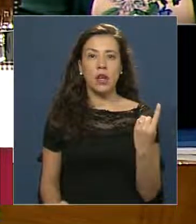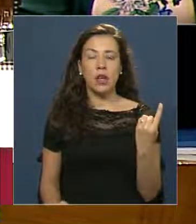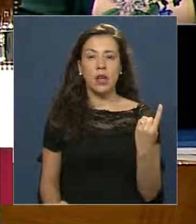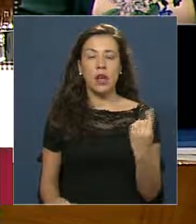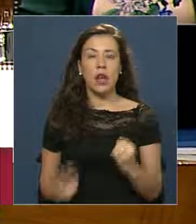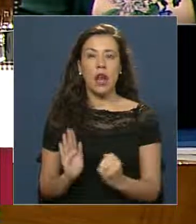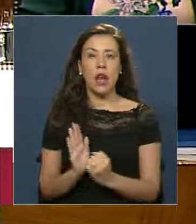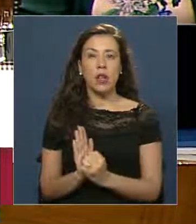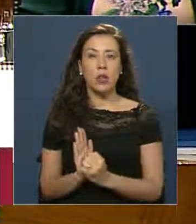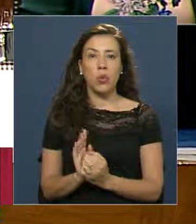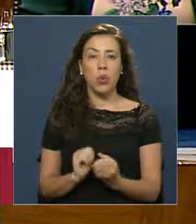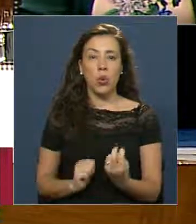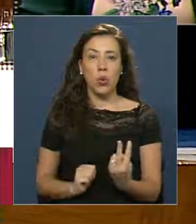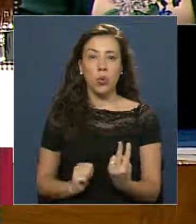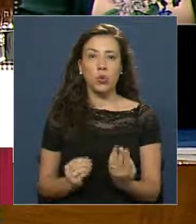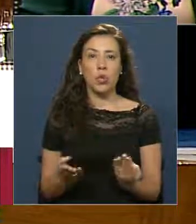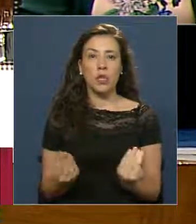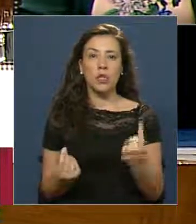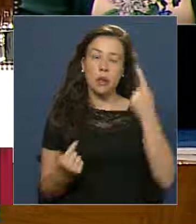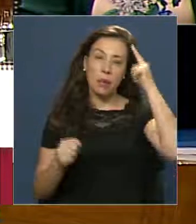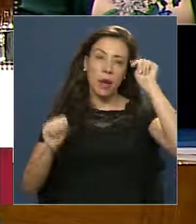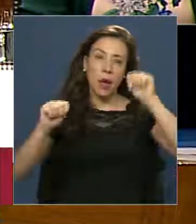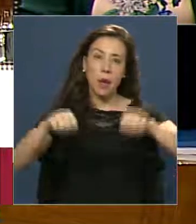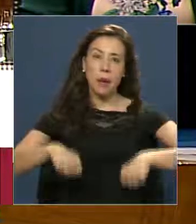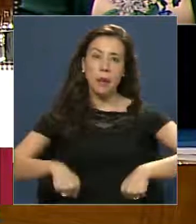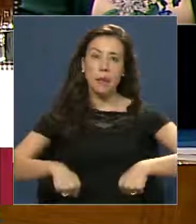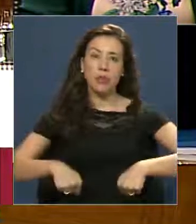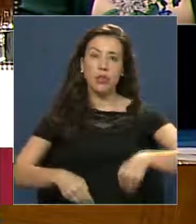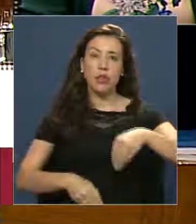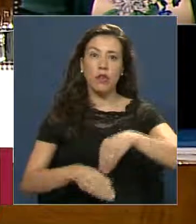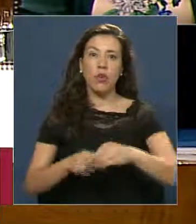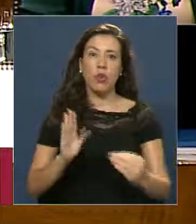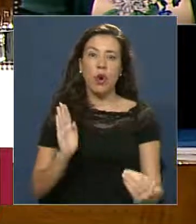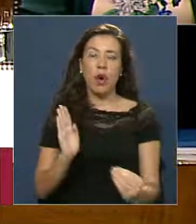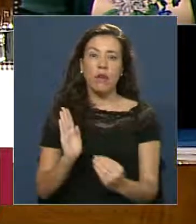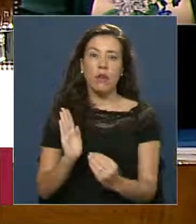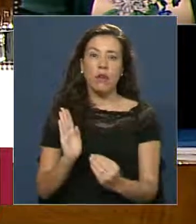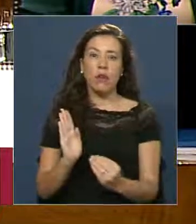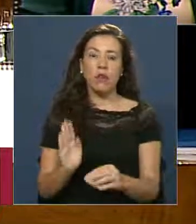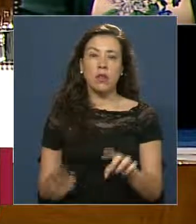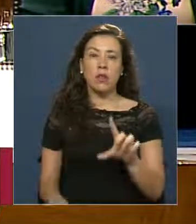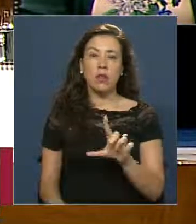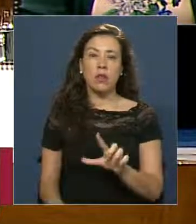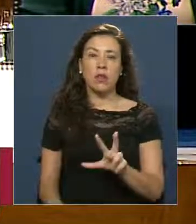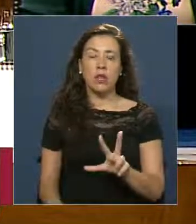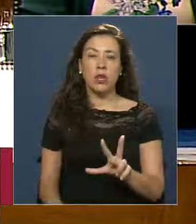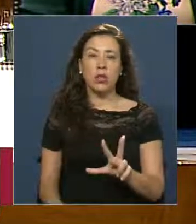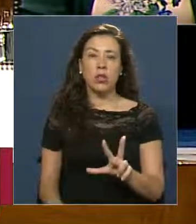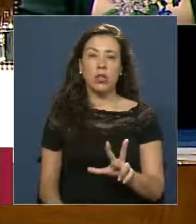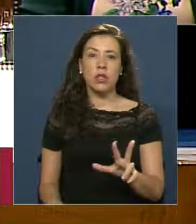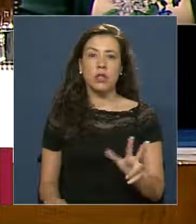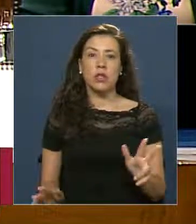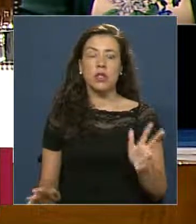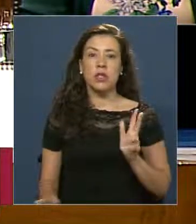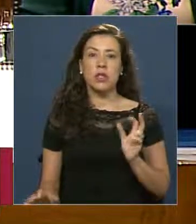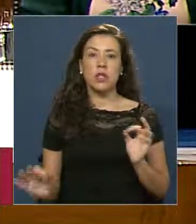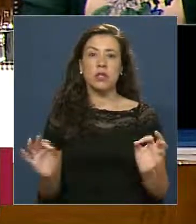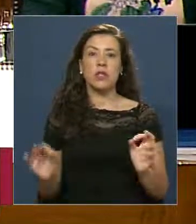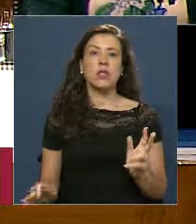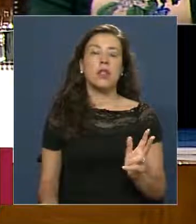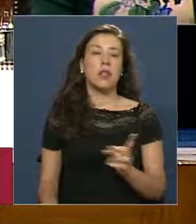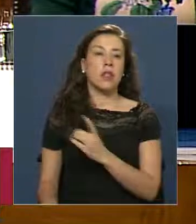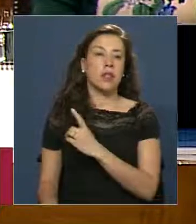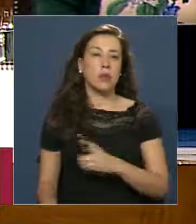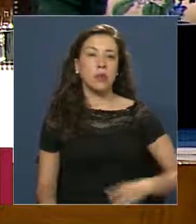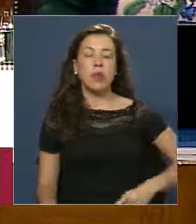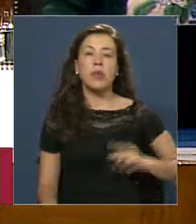el artículo 2 que requiere para su aprobación del voto favorable de 78 señoras y señores